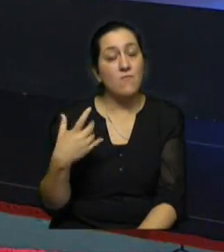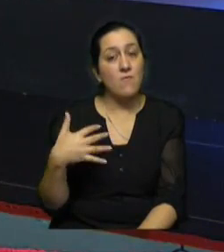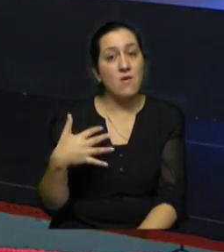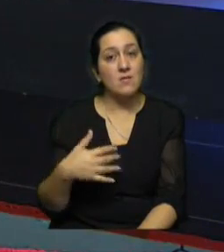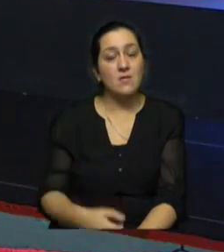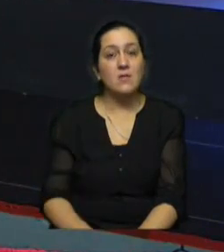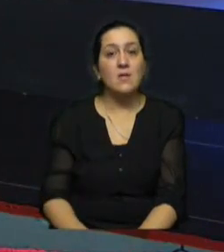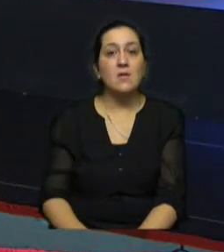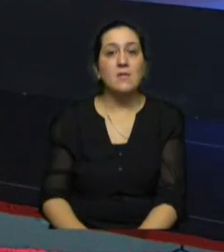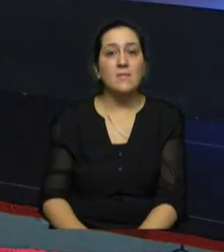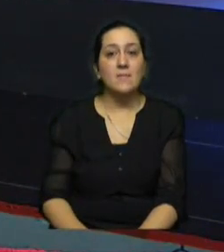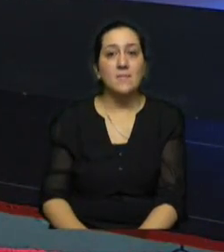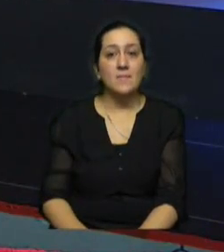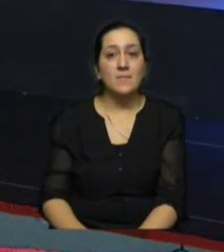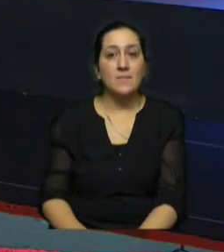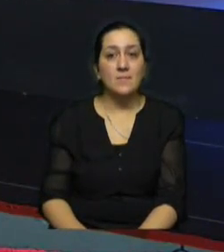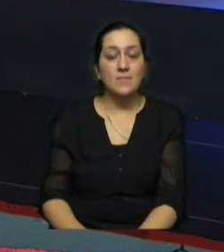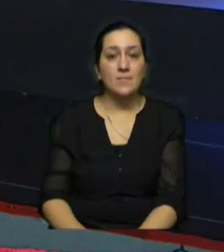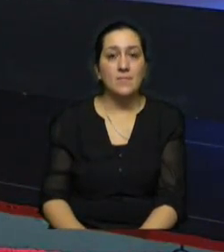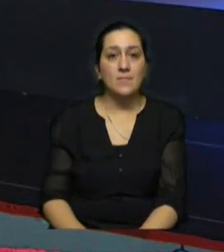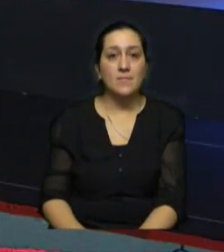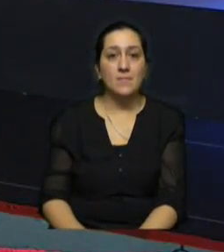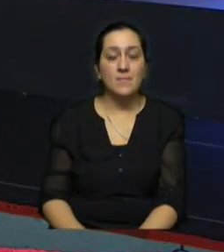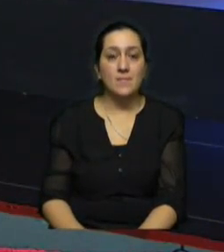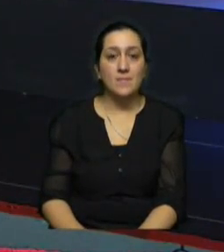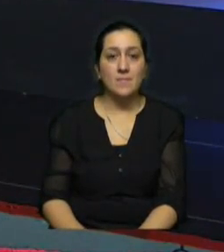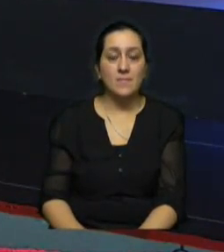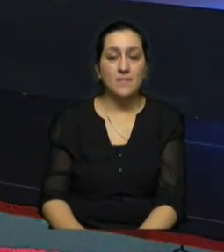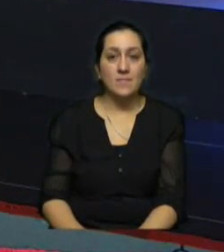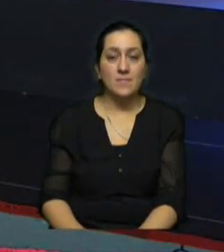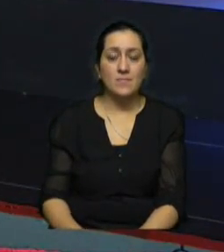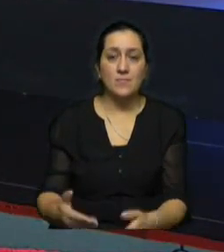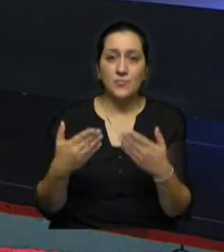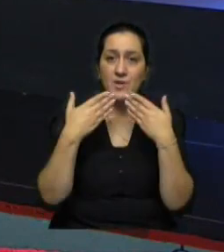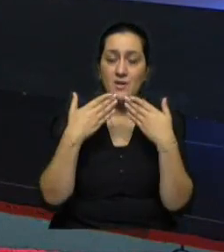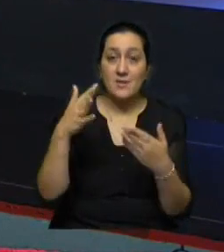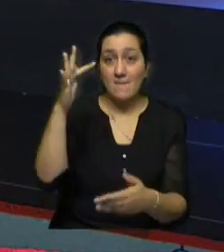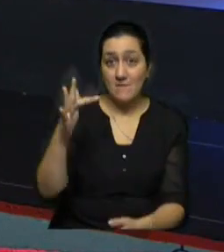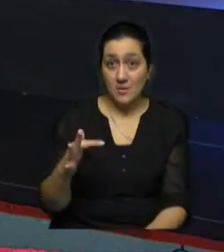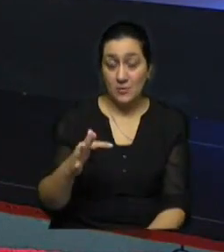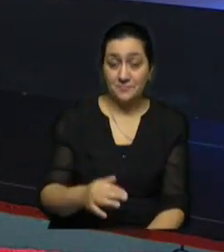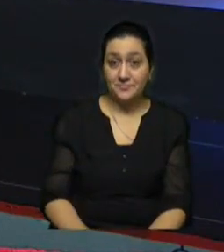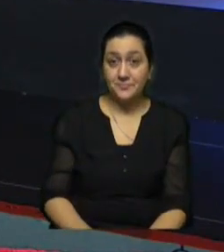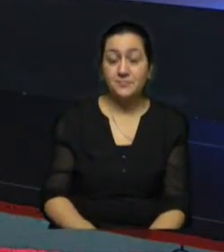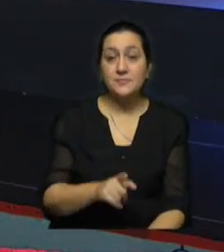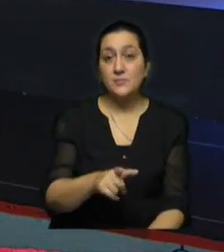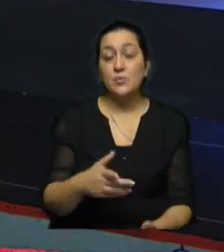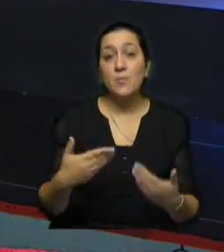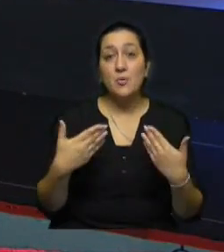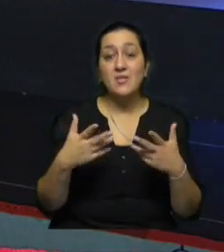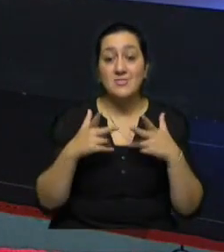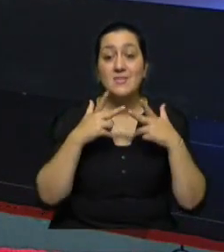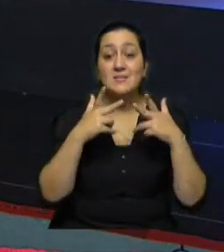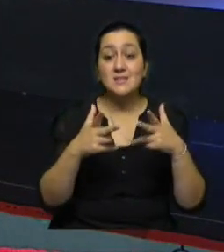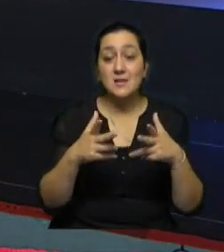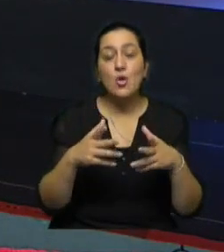el pueblo. Sí, la verdad que... Gracias, Fito, por ser nuestra voz. Eso que tú podés decir al aire es lo